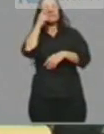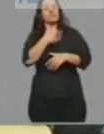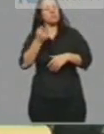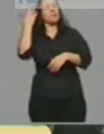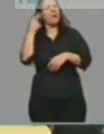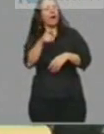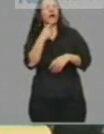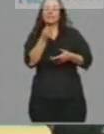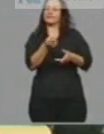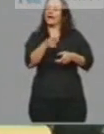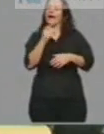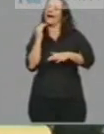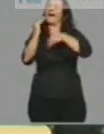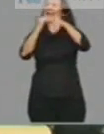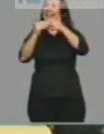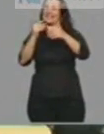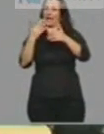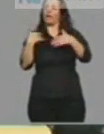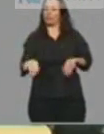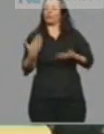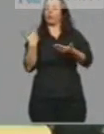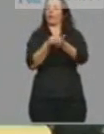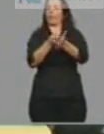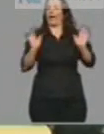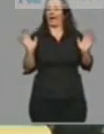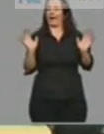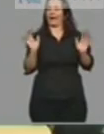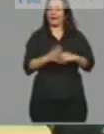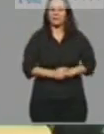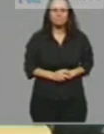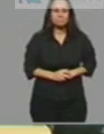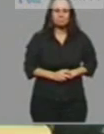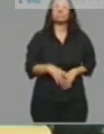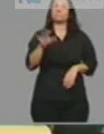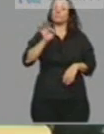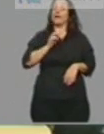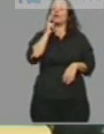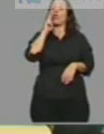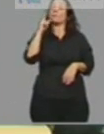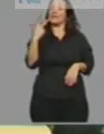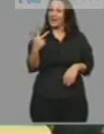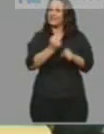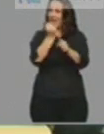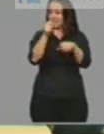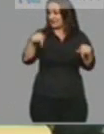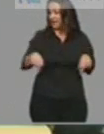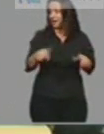por la de crecer para pagar. Y precisamente desde el año 2003 a la